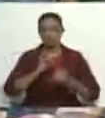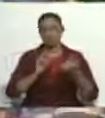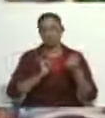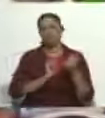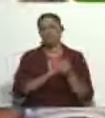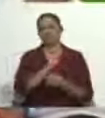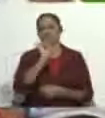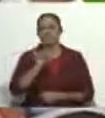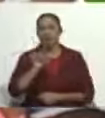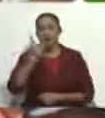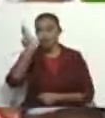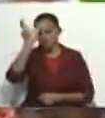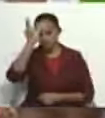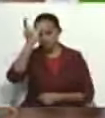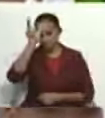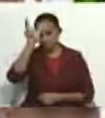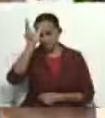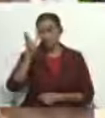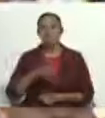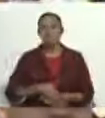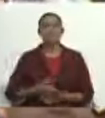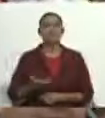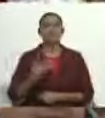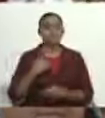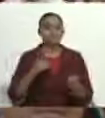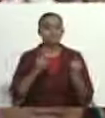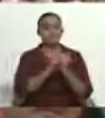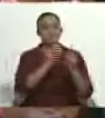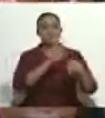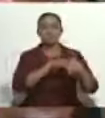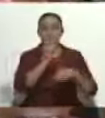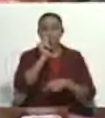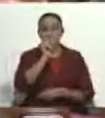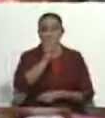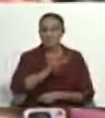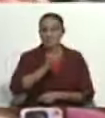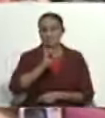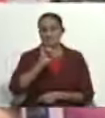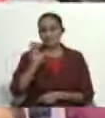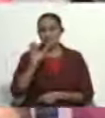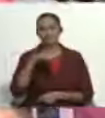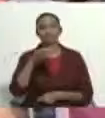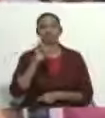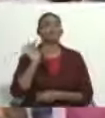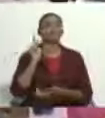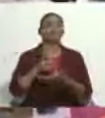Y le dije, Víctor, tú no tienes nada allá en Falcón, vamos a ir nosotros para allá, pues. Y nos vinimos para acá, para Abajuro.